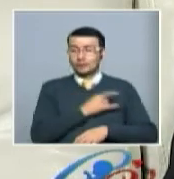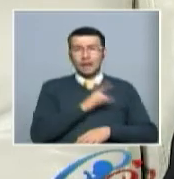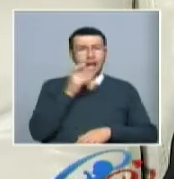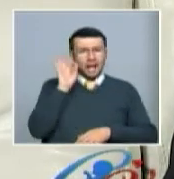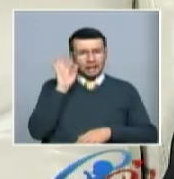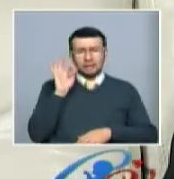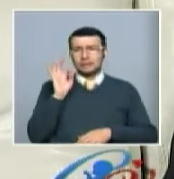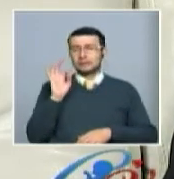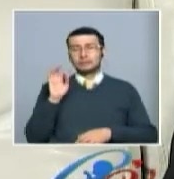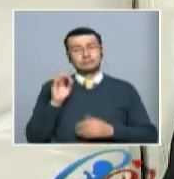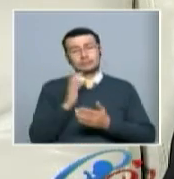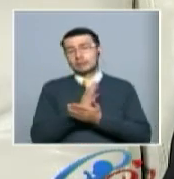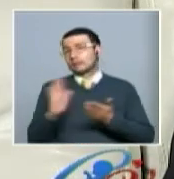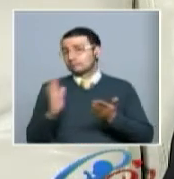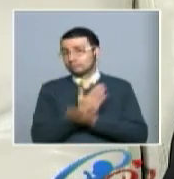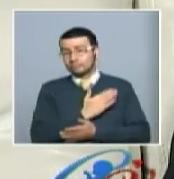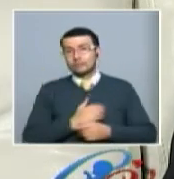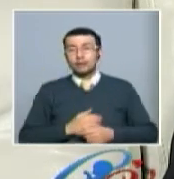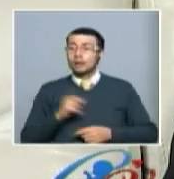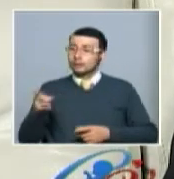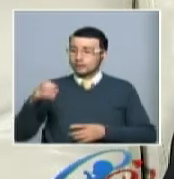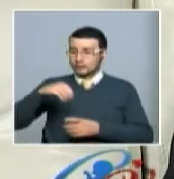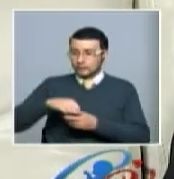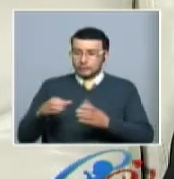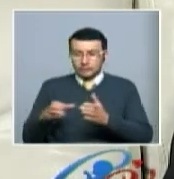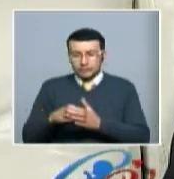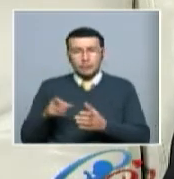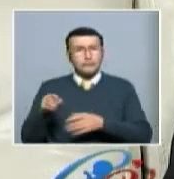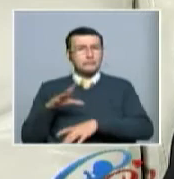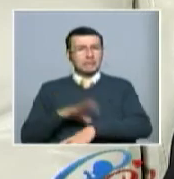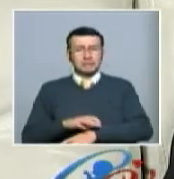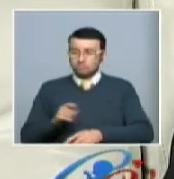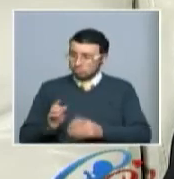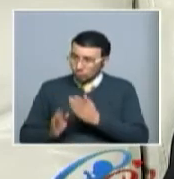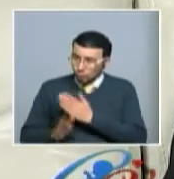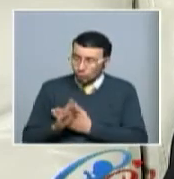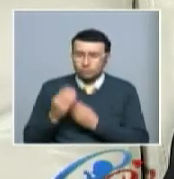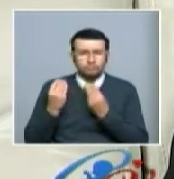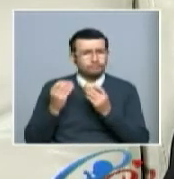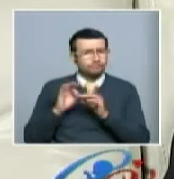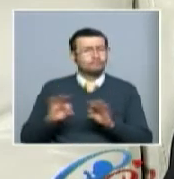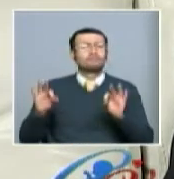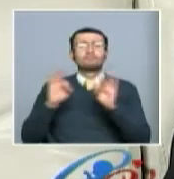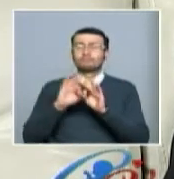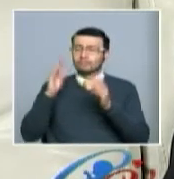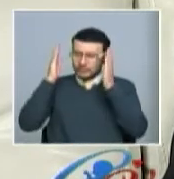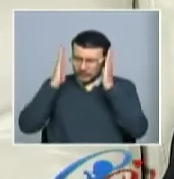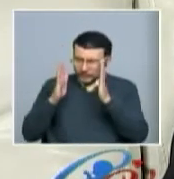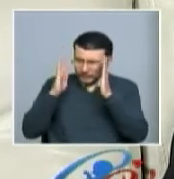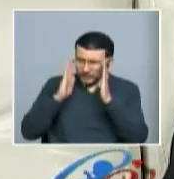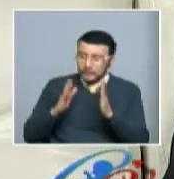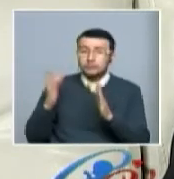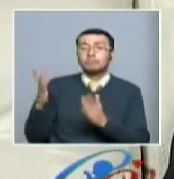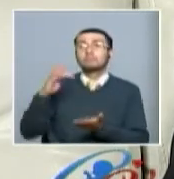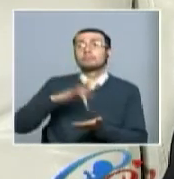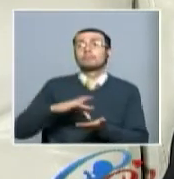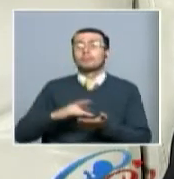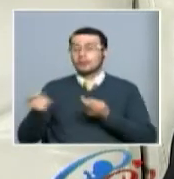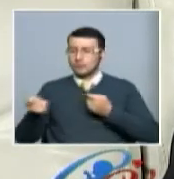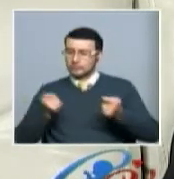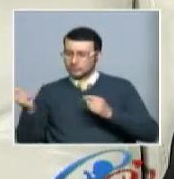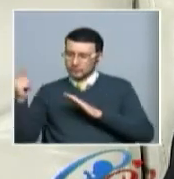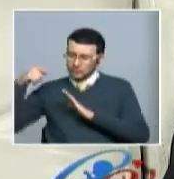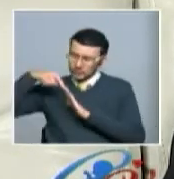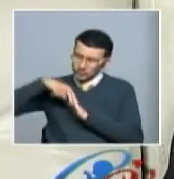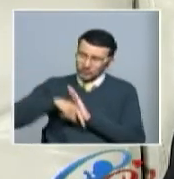una Facultad de Medicina que sigue manteniendo su puesto tan importante desde el punto de vista de la